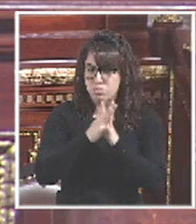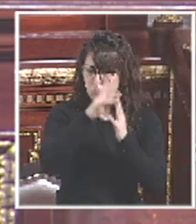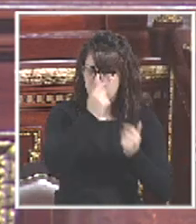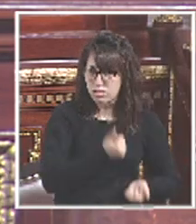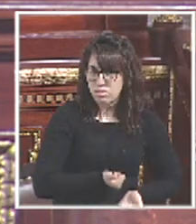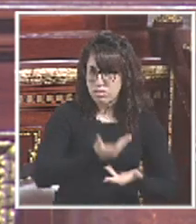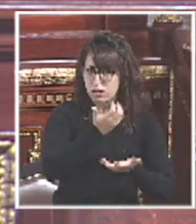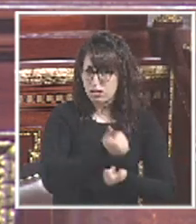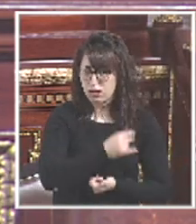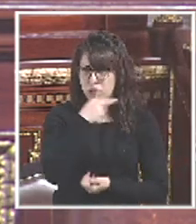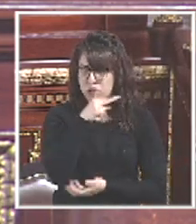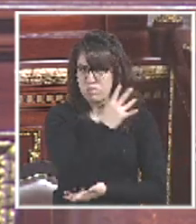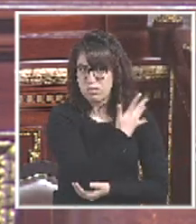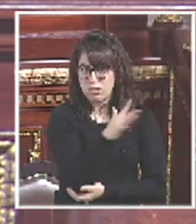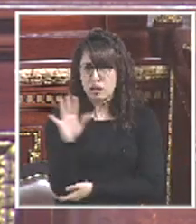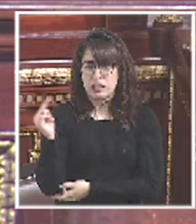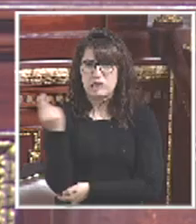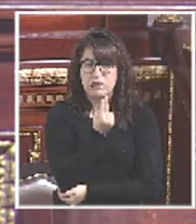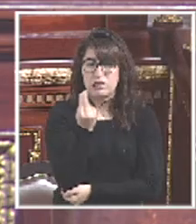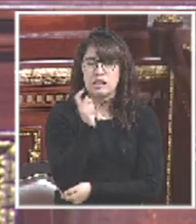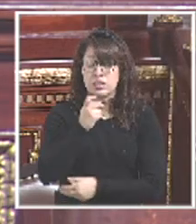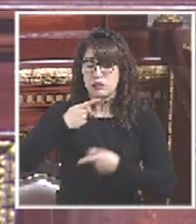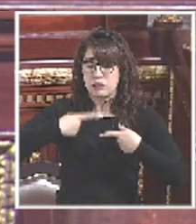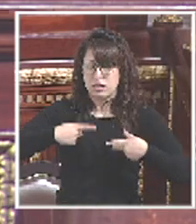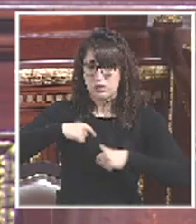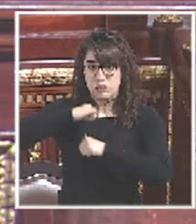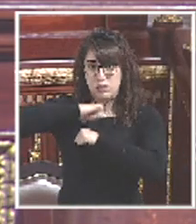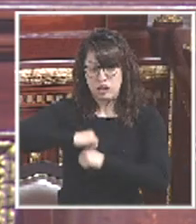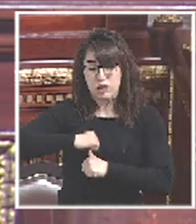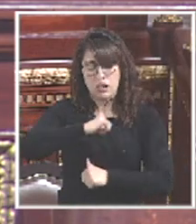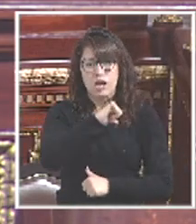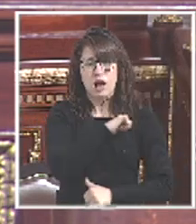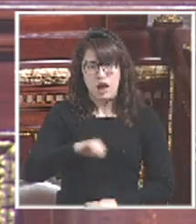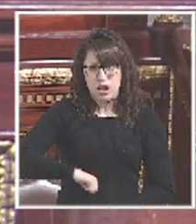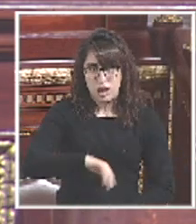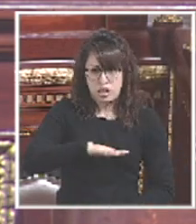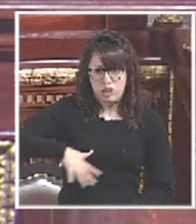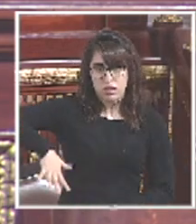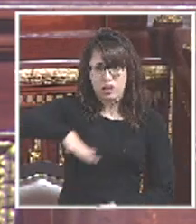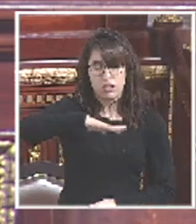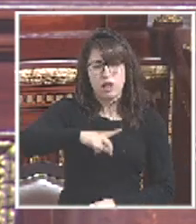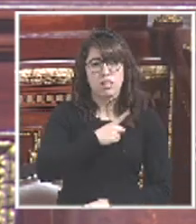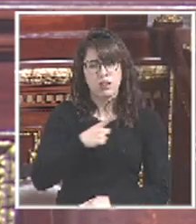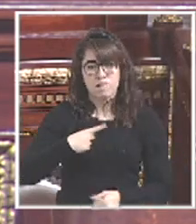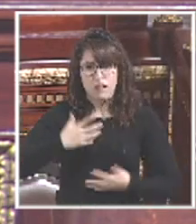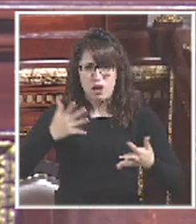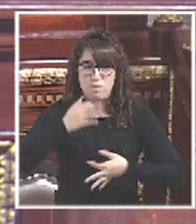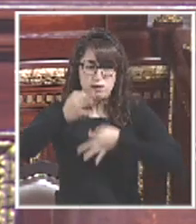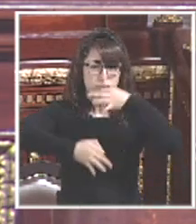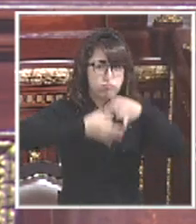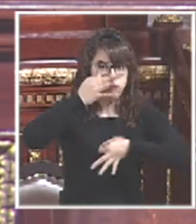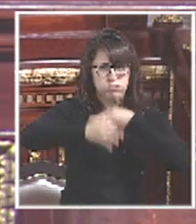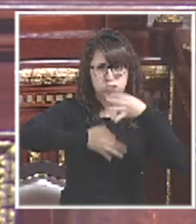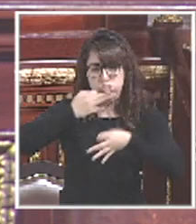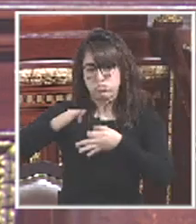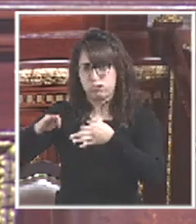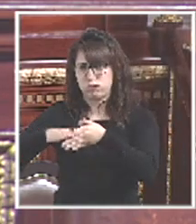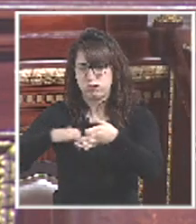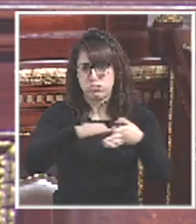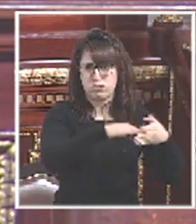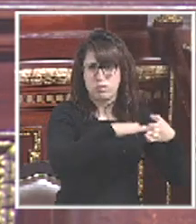los titulares de las 16 alcaldías de la Ciudad de México realicen una campaña amplia